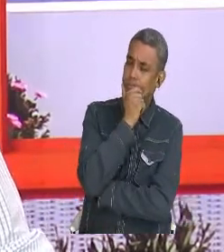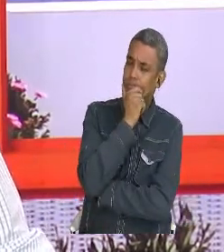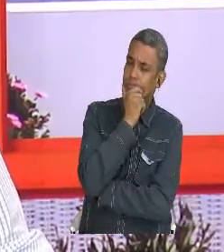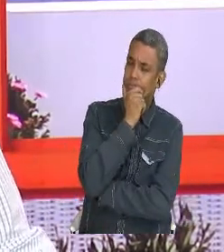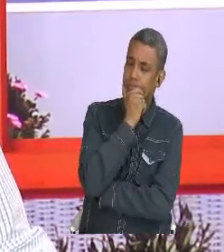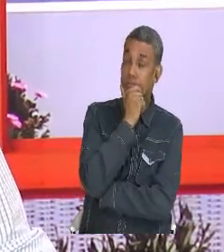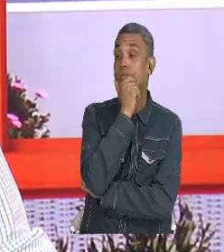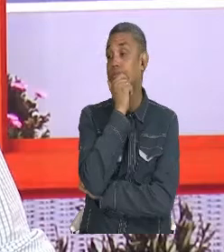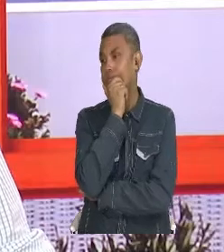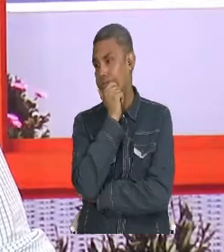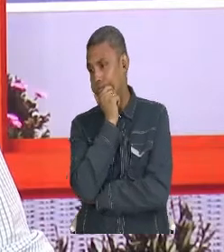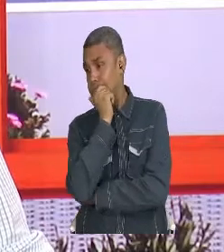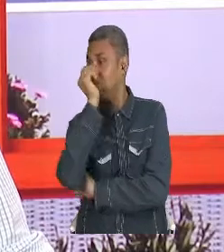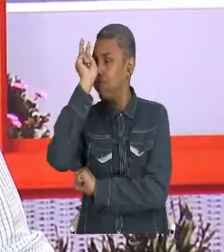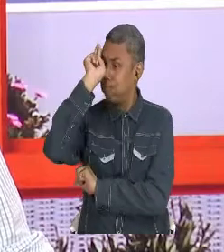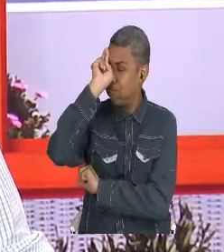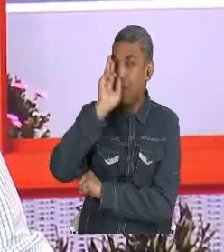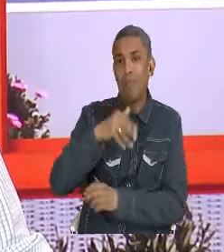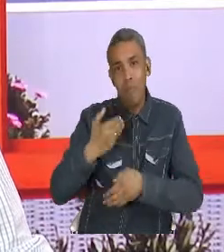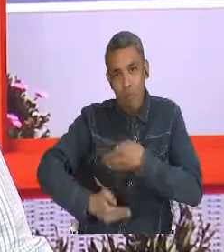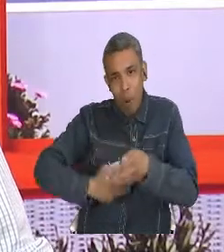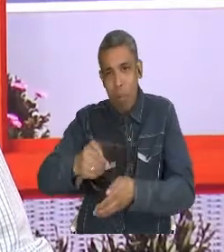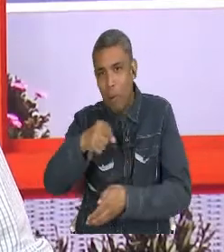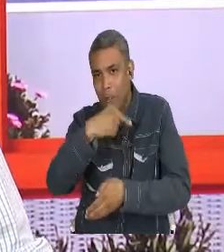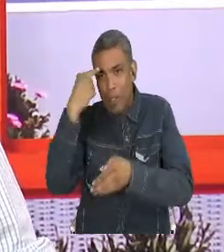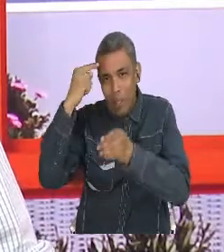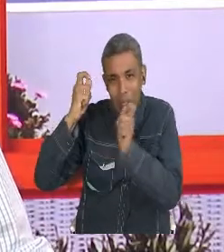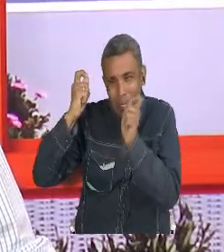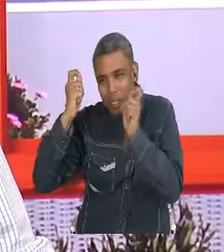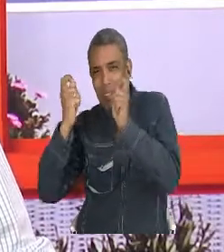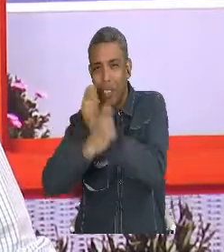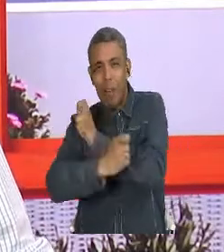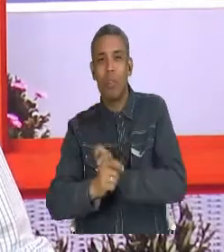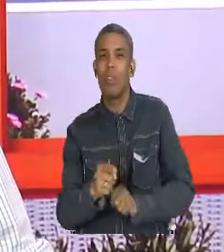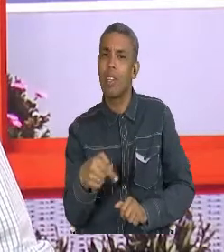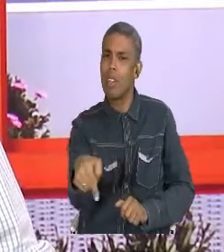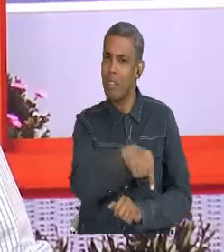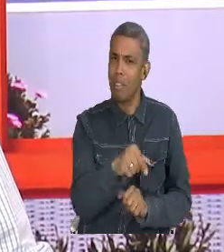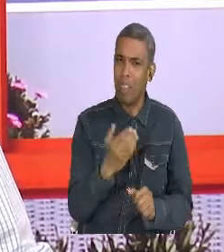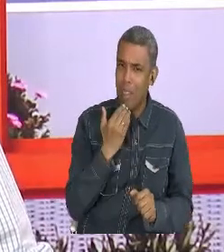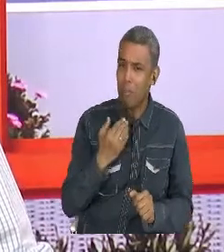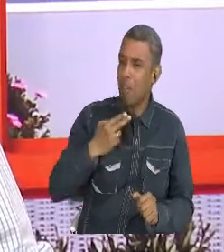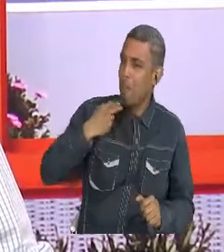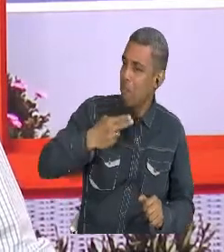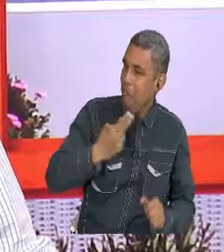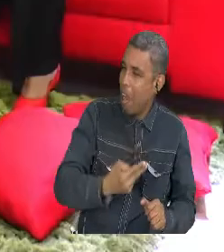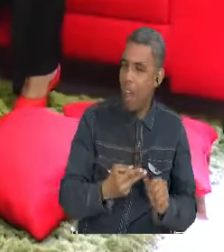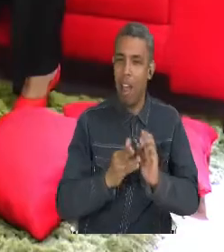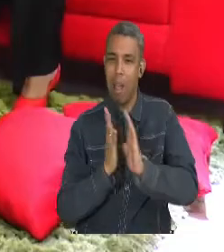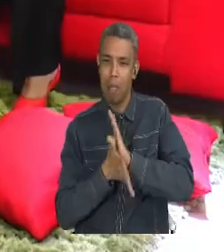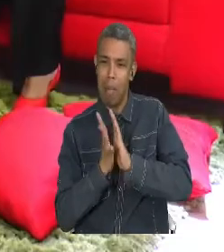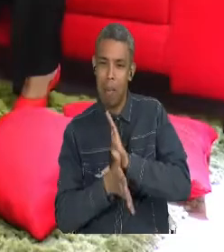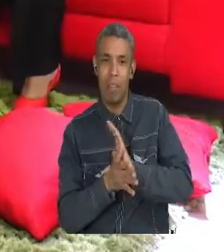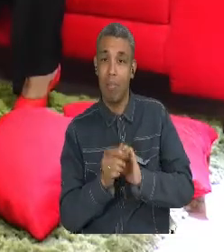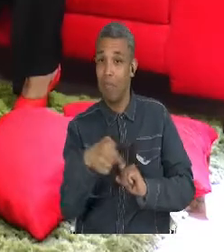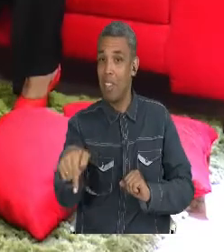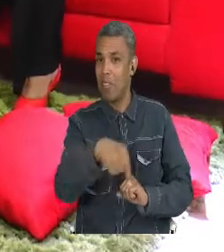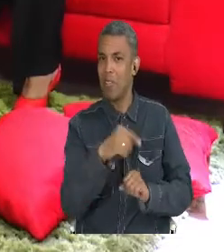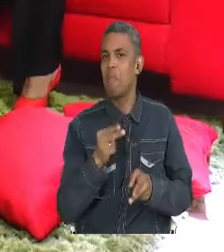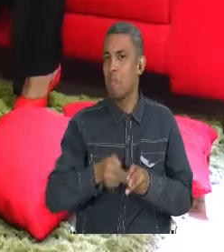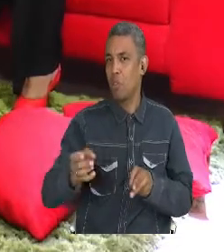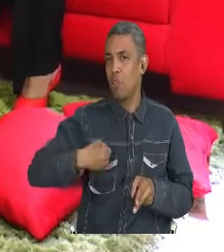un taller para hacer como la primera generación de cuenteros, de cuentacuentos en Barranca. ¿Qué tipo de actividades